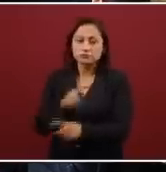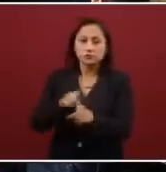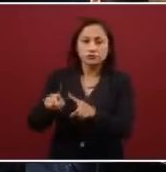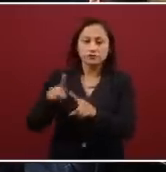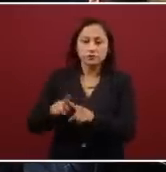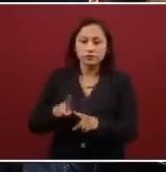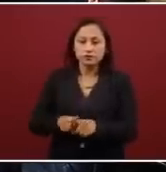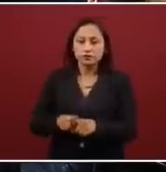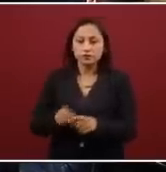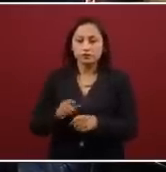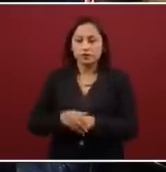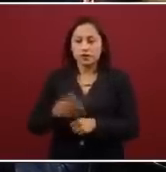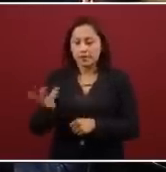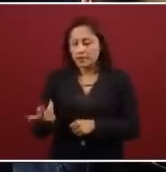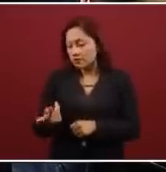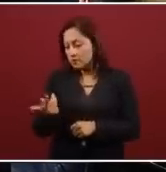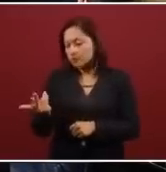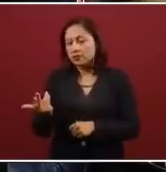cuántos maestros hay,